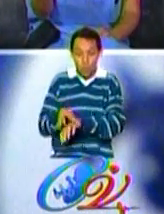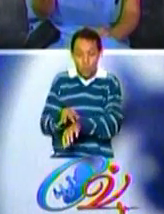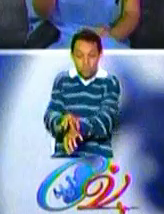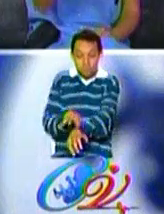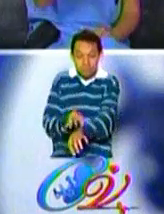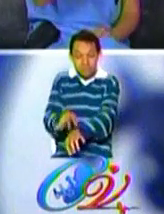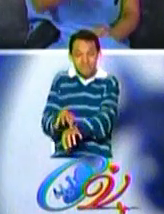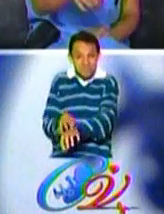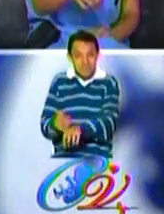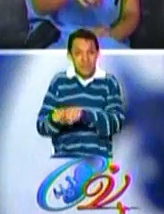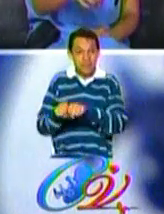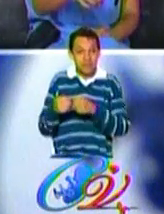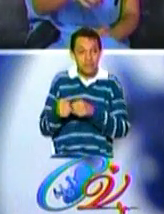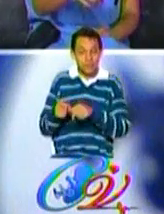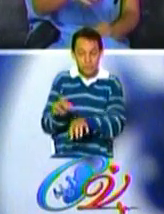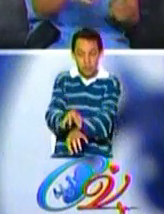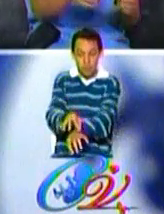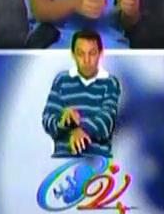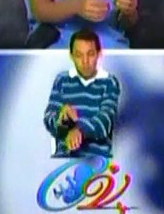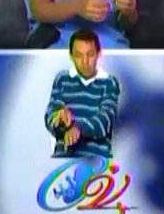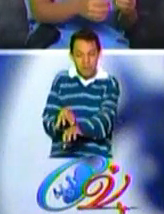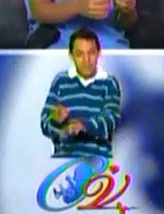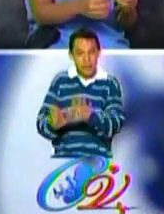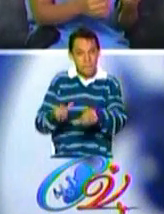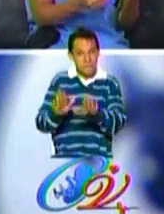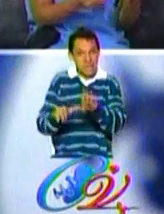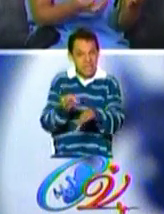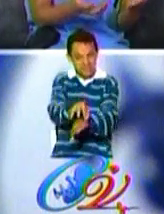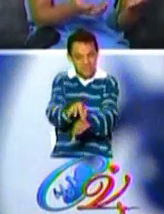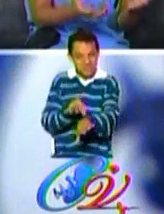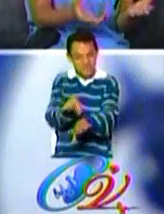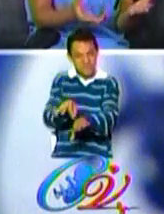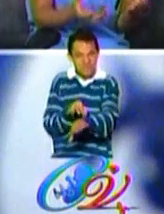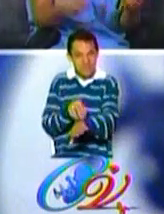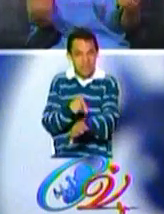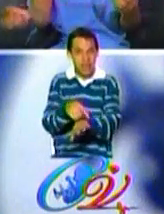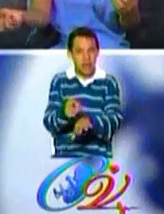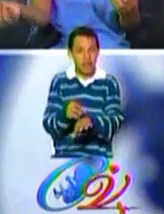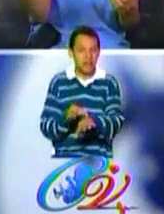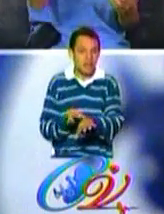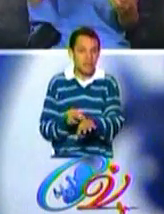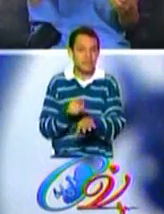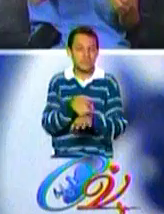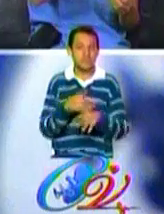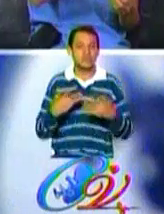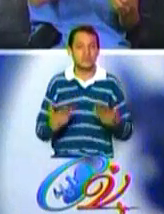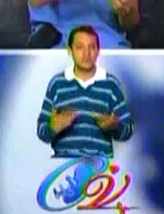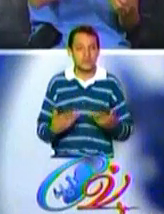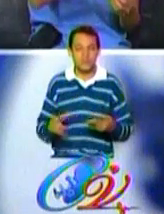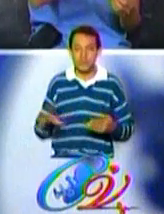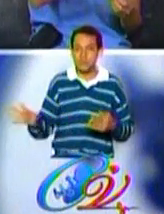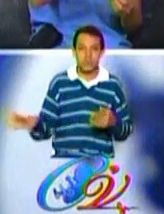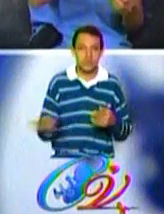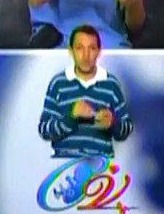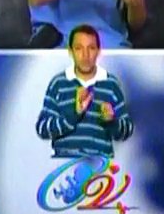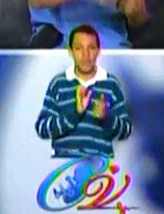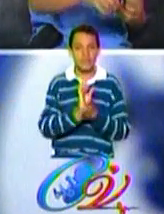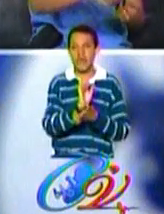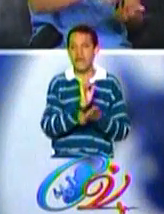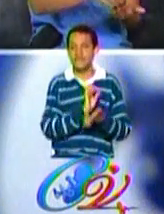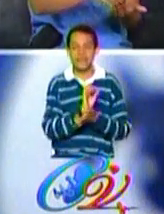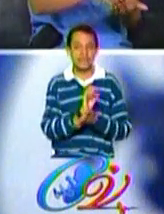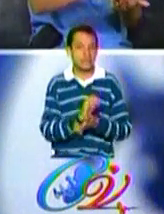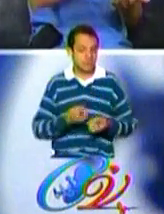Los químicos llegan a las venas y hacen como cuando uno tiene una alergia. Todo el sistema de defensa se va para